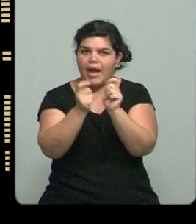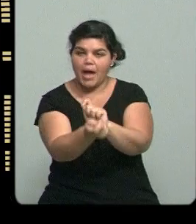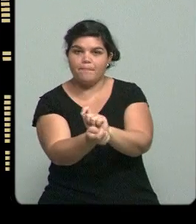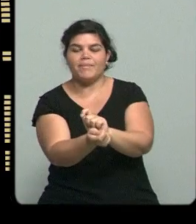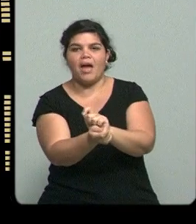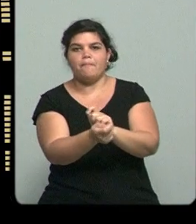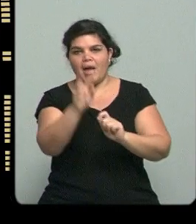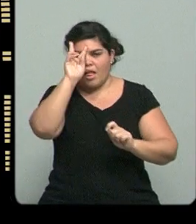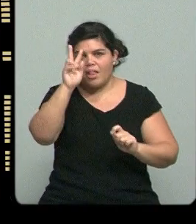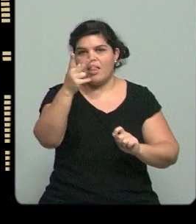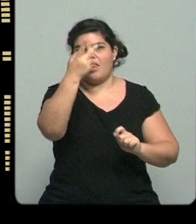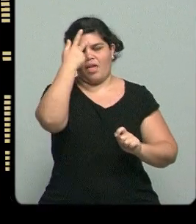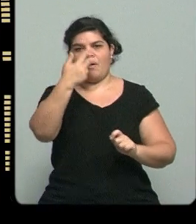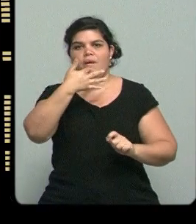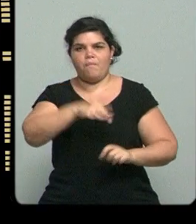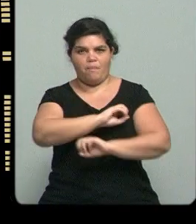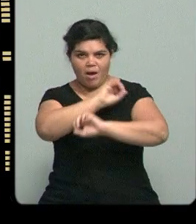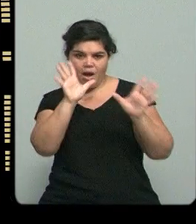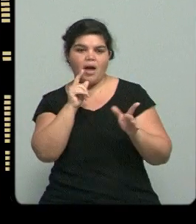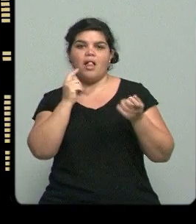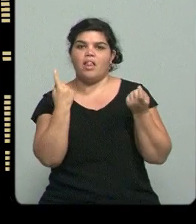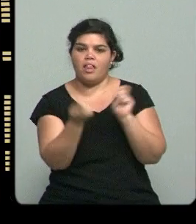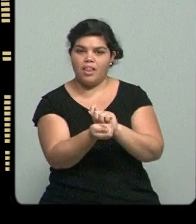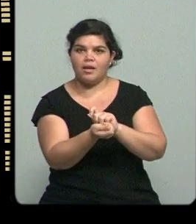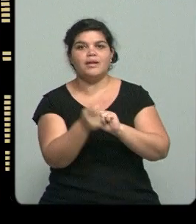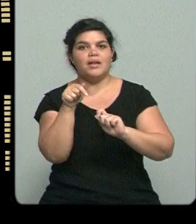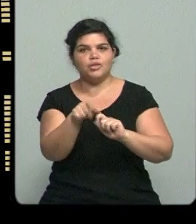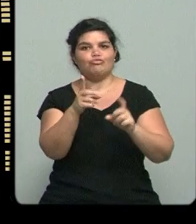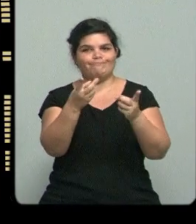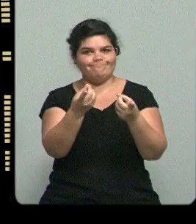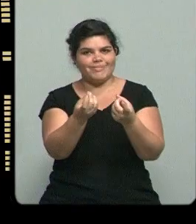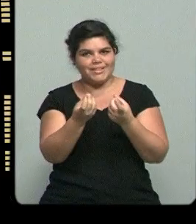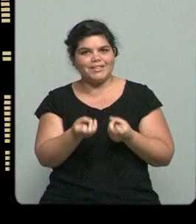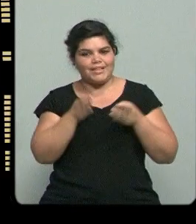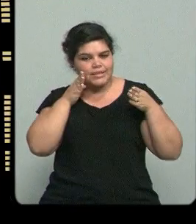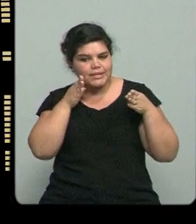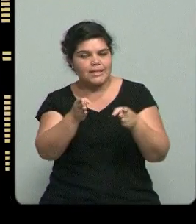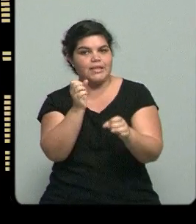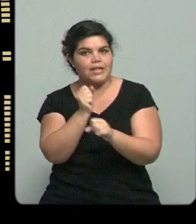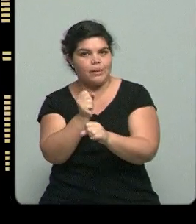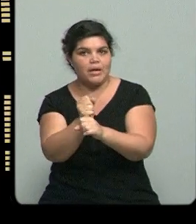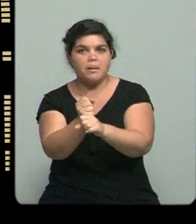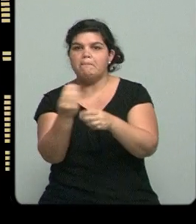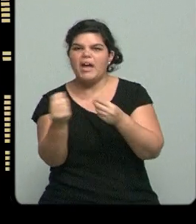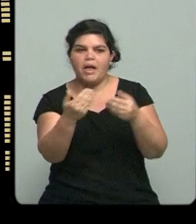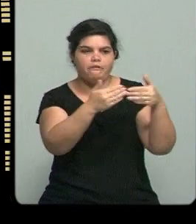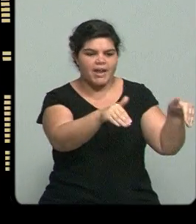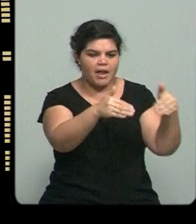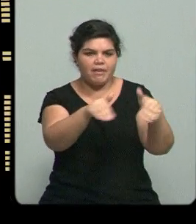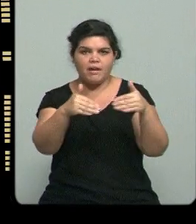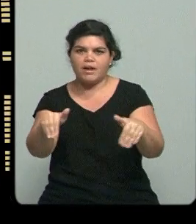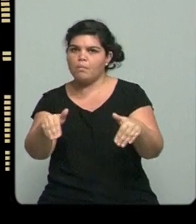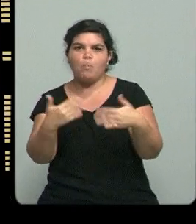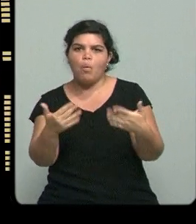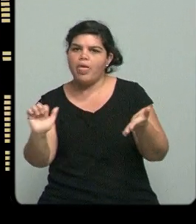modelos. Sobre eso hay que trabajar mucho. Sobre la eliminación de estas barreras, sobre todo lo que tiene